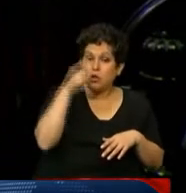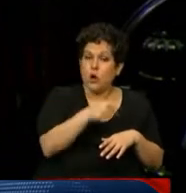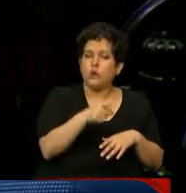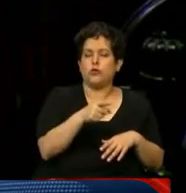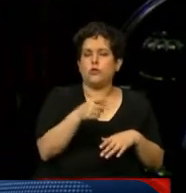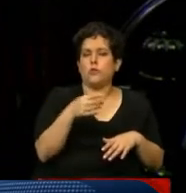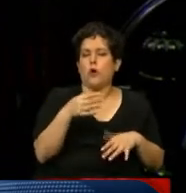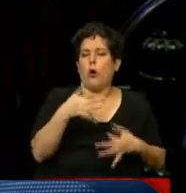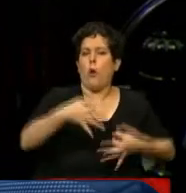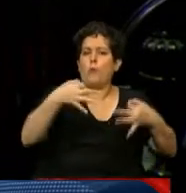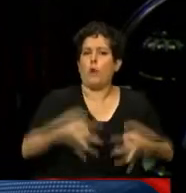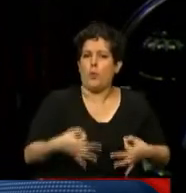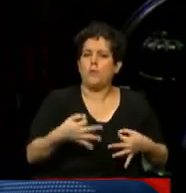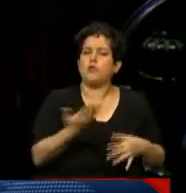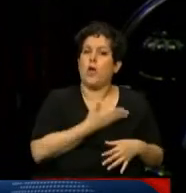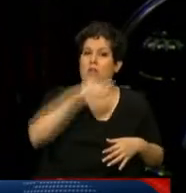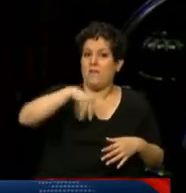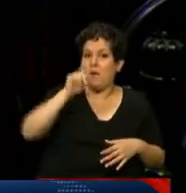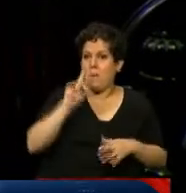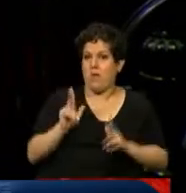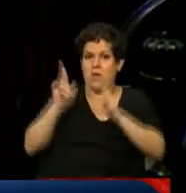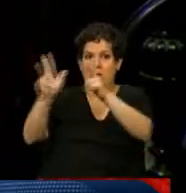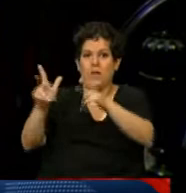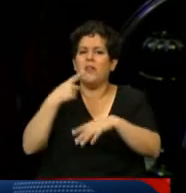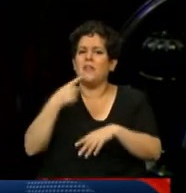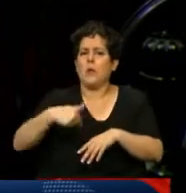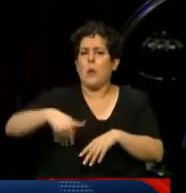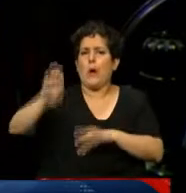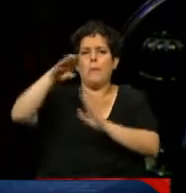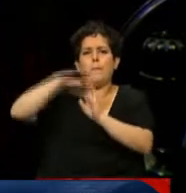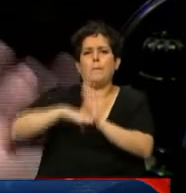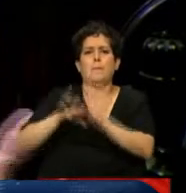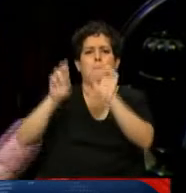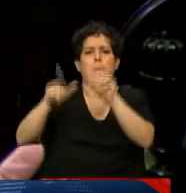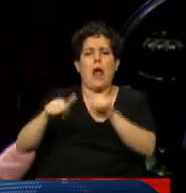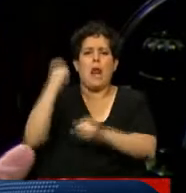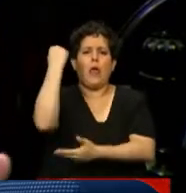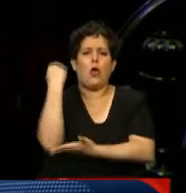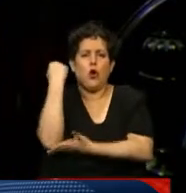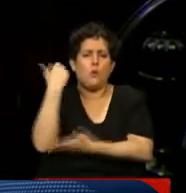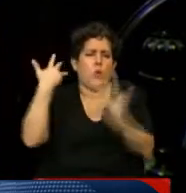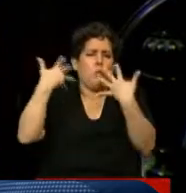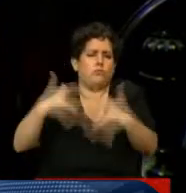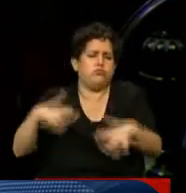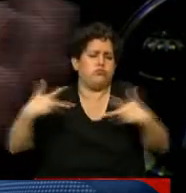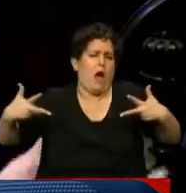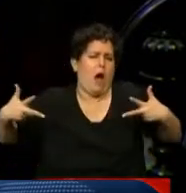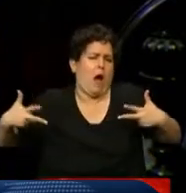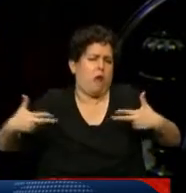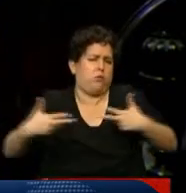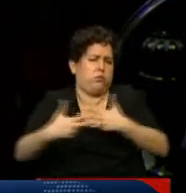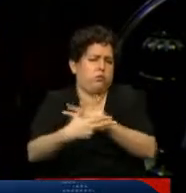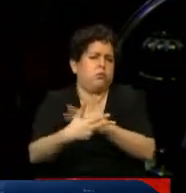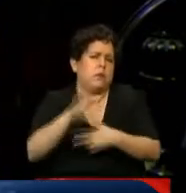comprometió ante el Fondo Monetario un programa económico de mucho ajuste, que las consecuencias